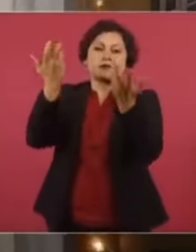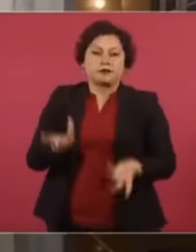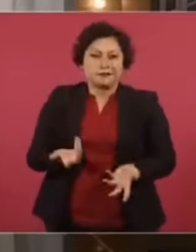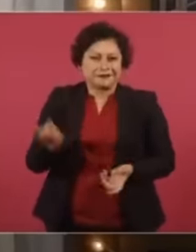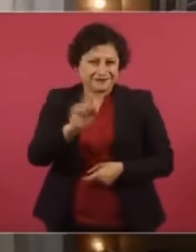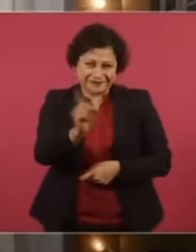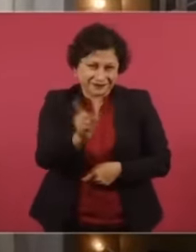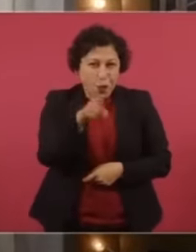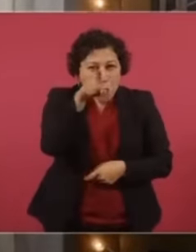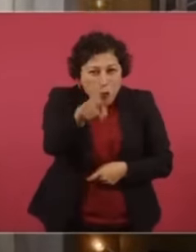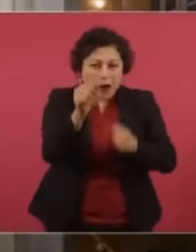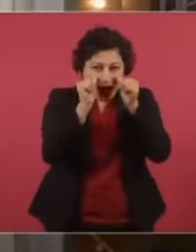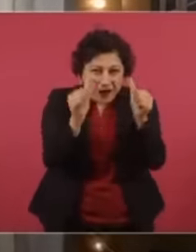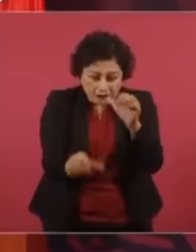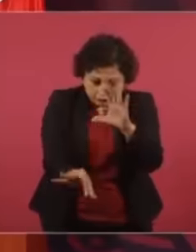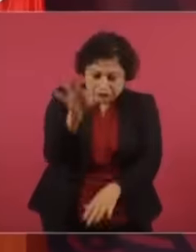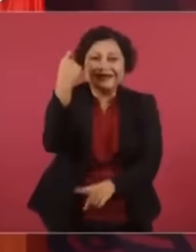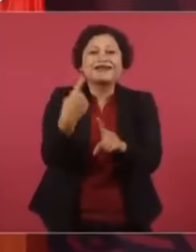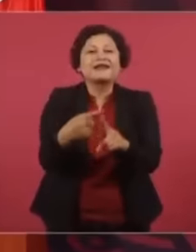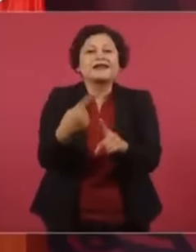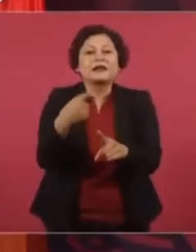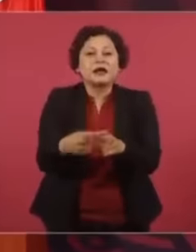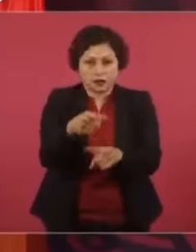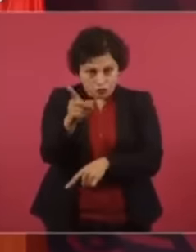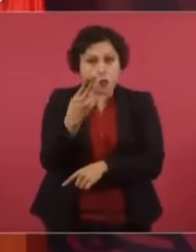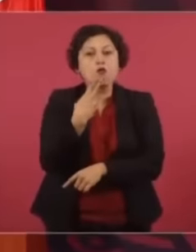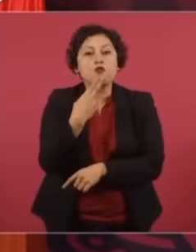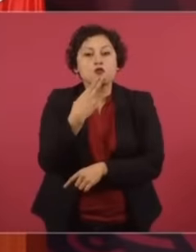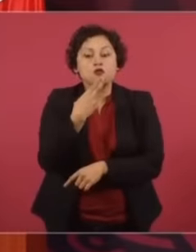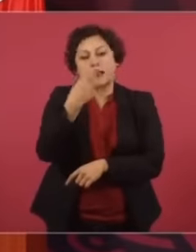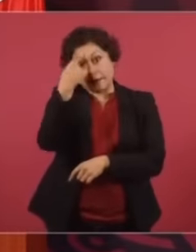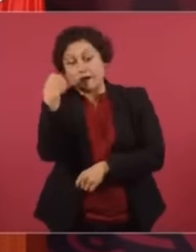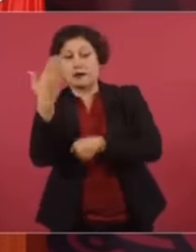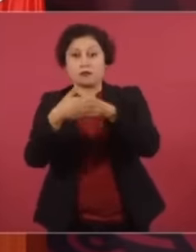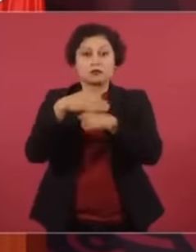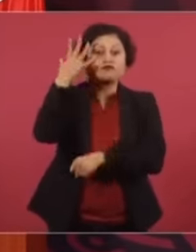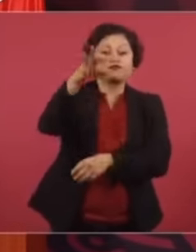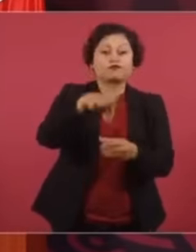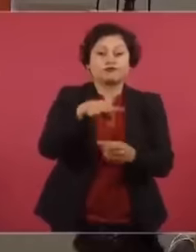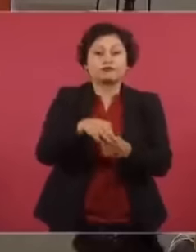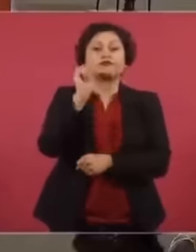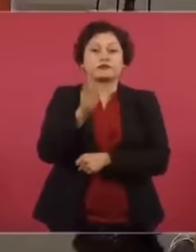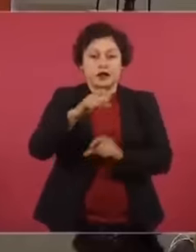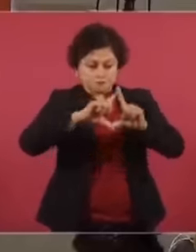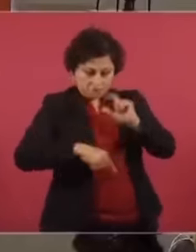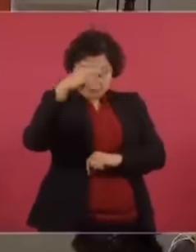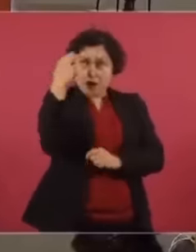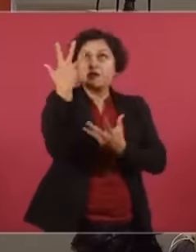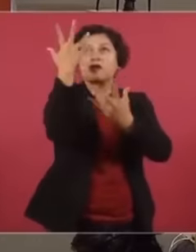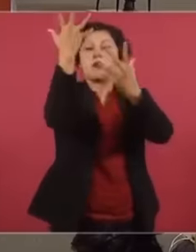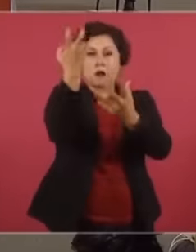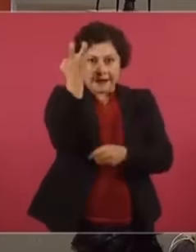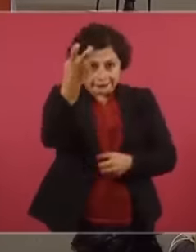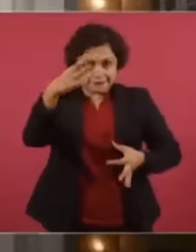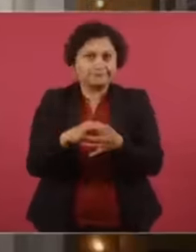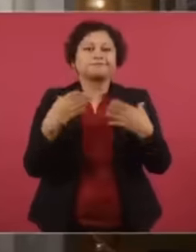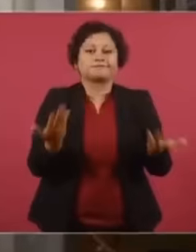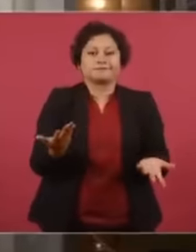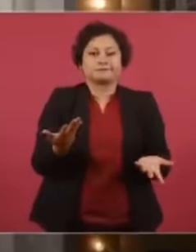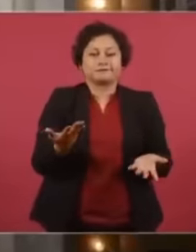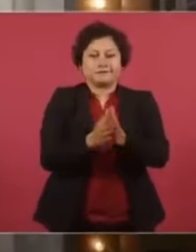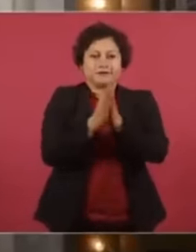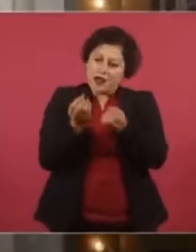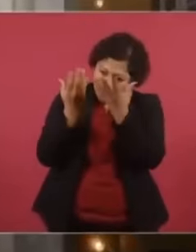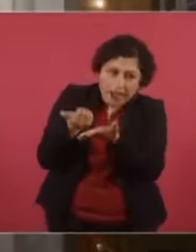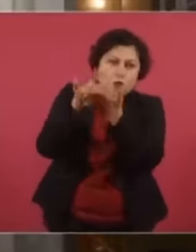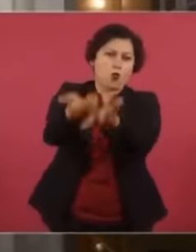candidata úsenla, carajo, úsenla para salirse el día de las elecciones con el México donde sí se quiere vivir. Es de que no prende chin, ilumínenla,